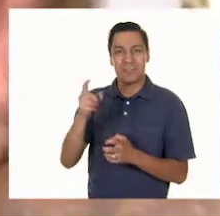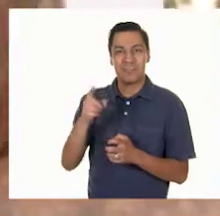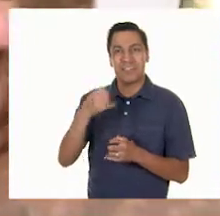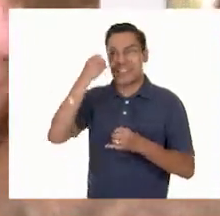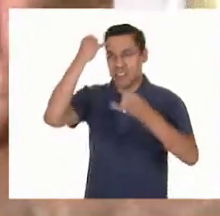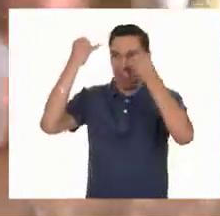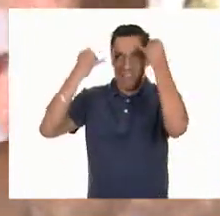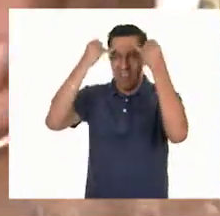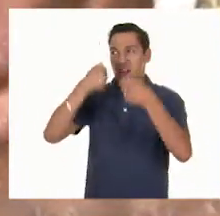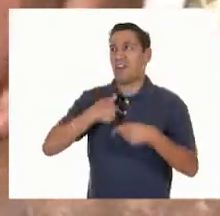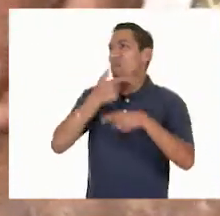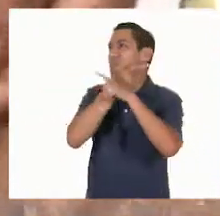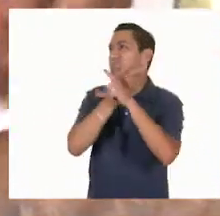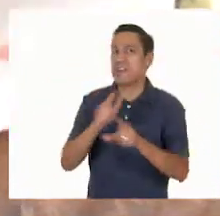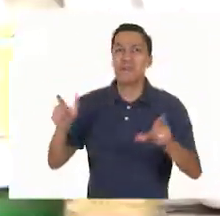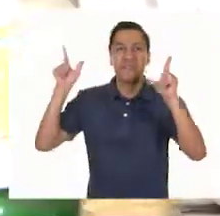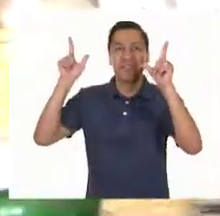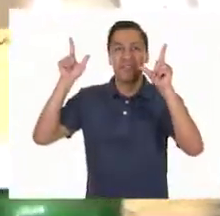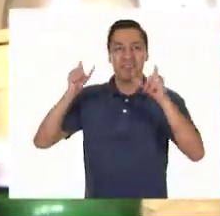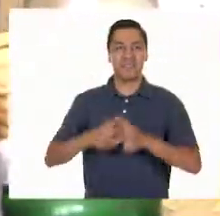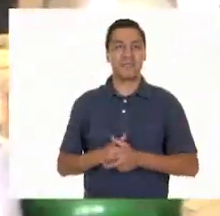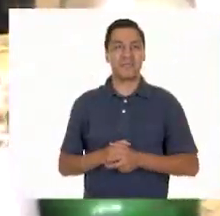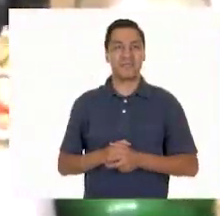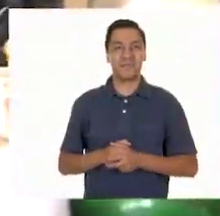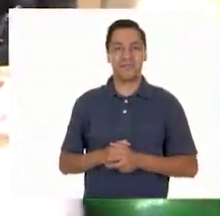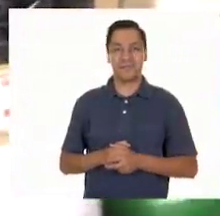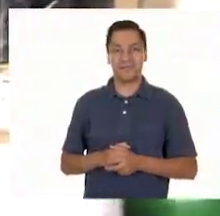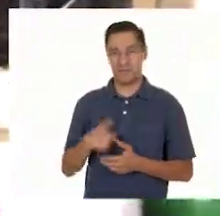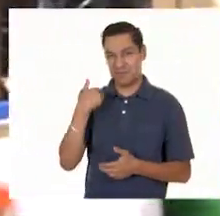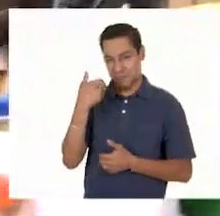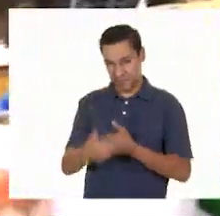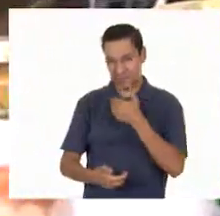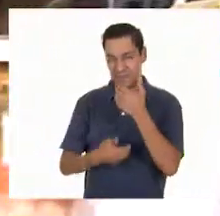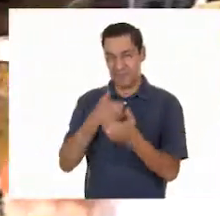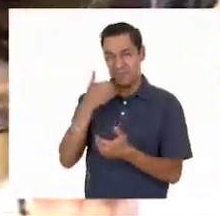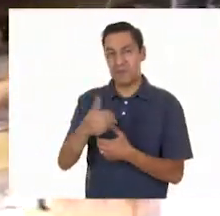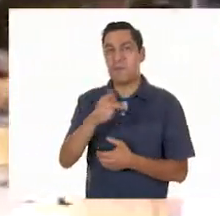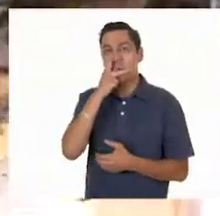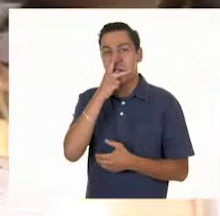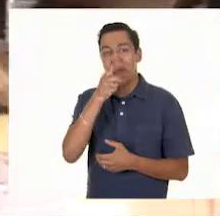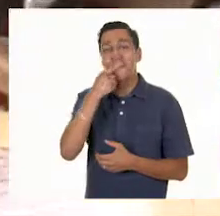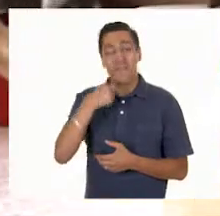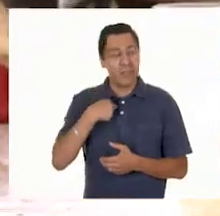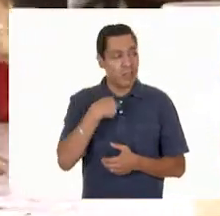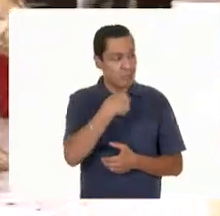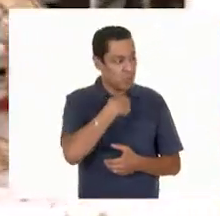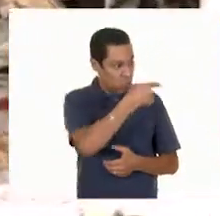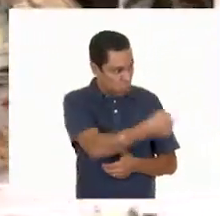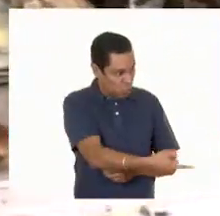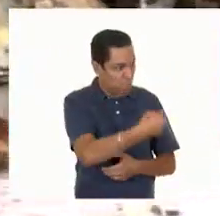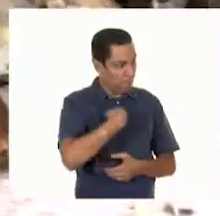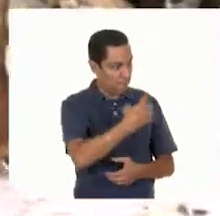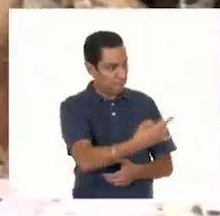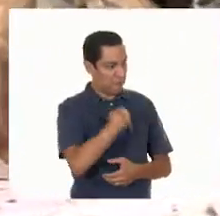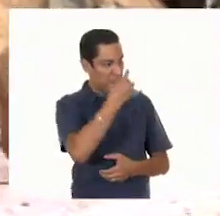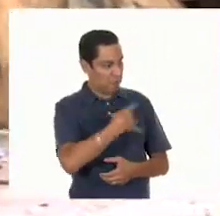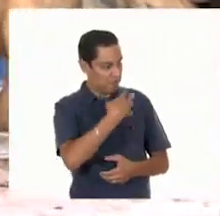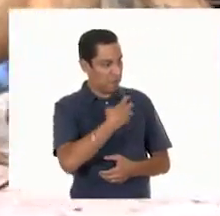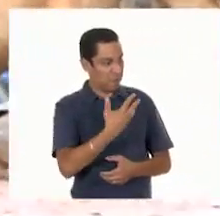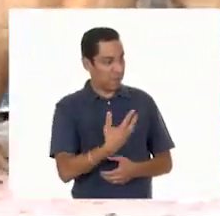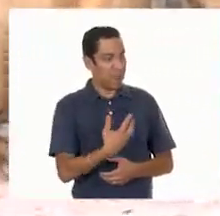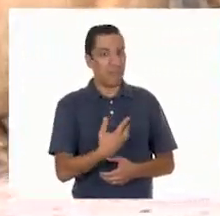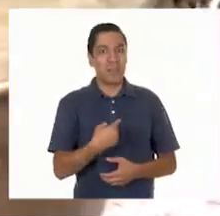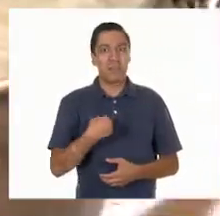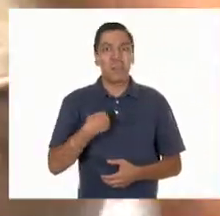creatividad para hacer un librito hasta el grado que puedo me decía mi papá hijo liam estacionándose en lugar de vivir